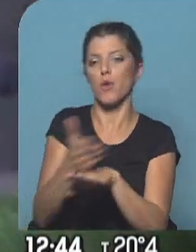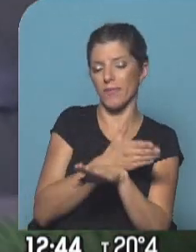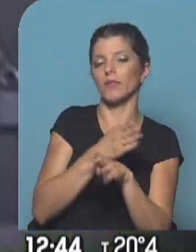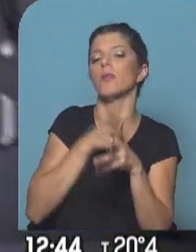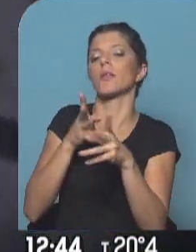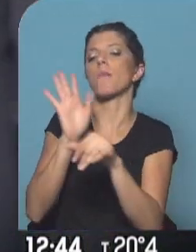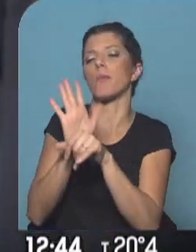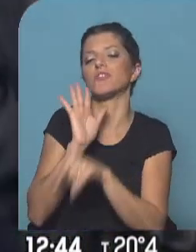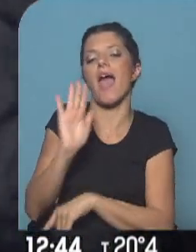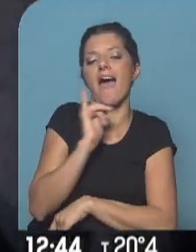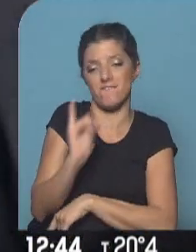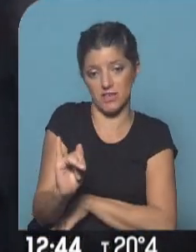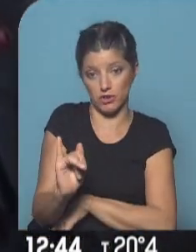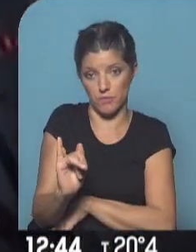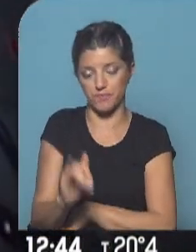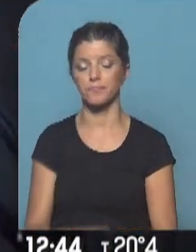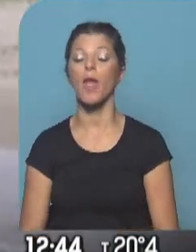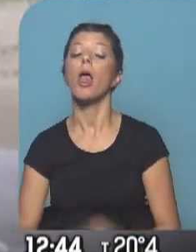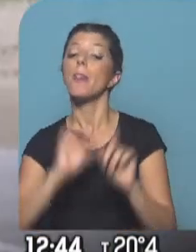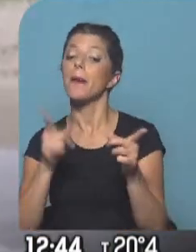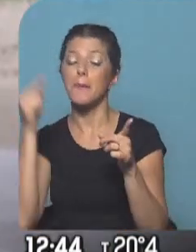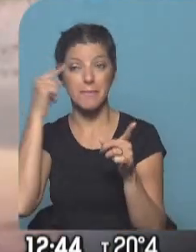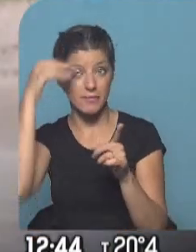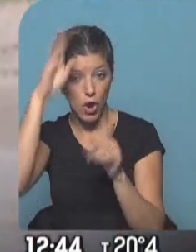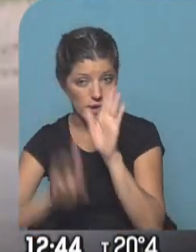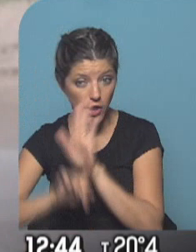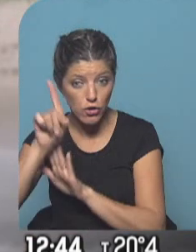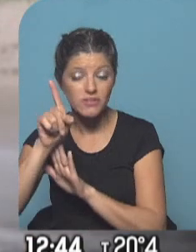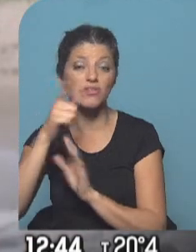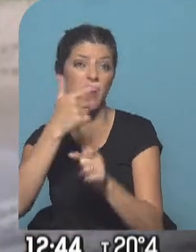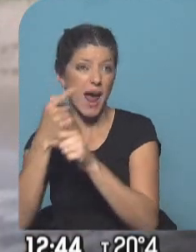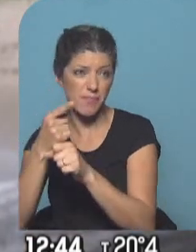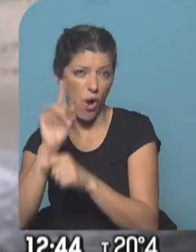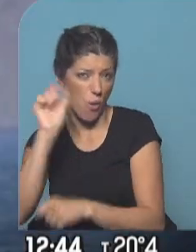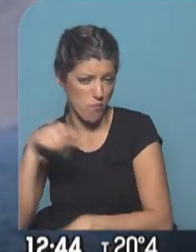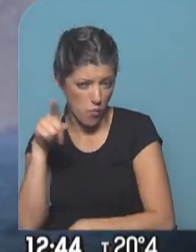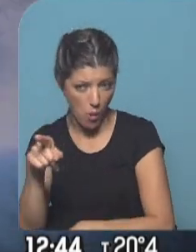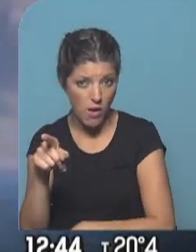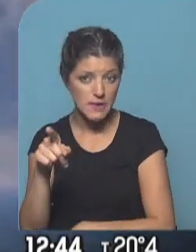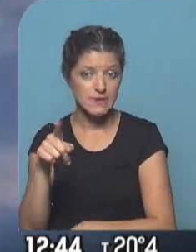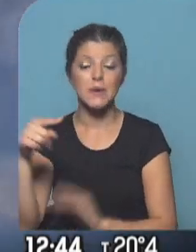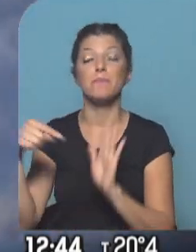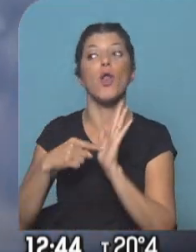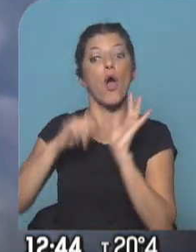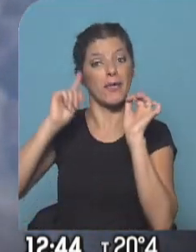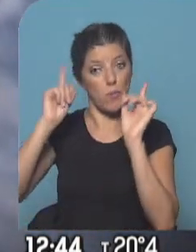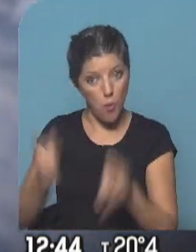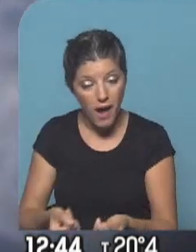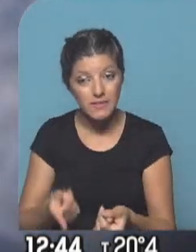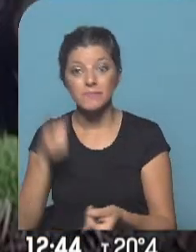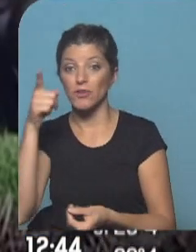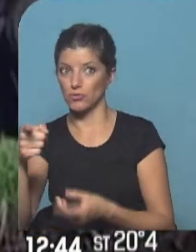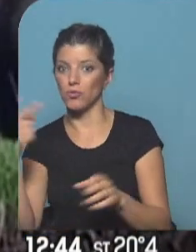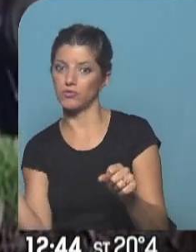También presume que la eventual ofensiva del norte sería con armas convencionales. Aún así, la capacidad de daño de